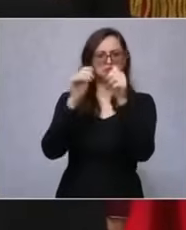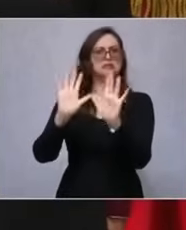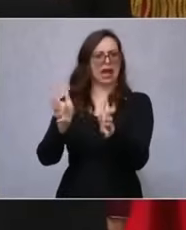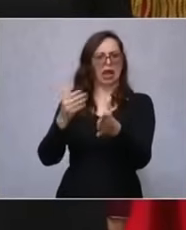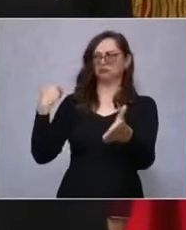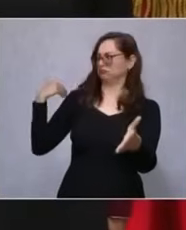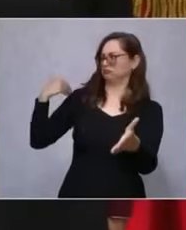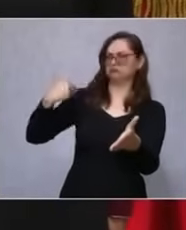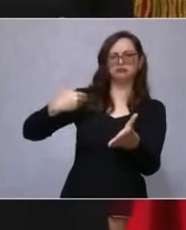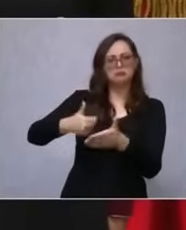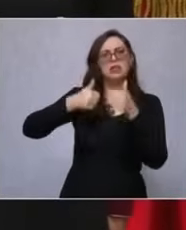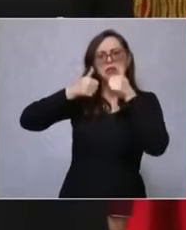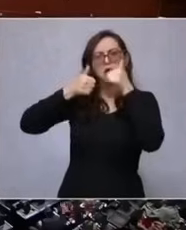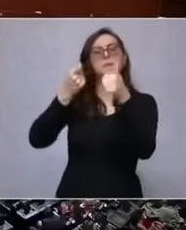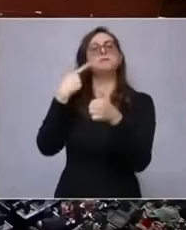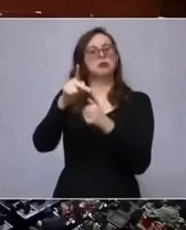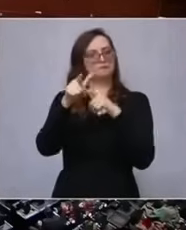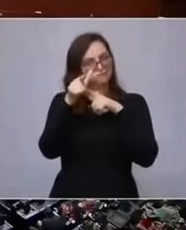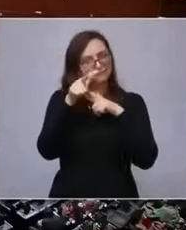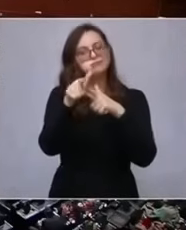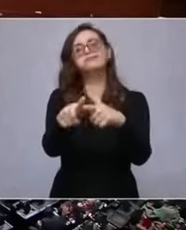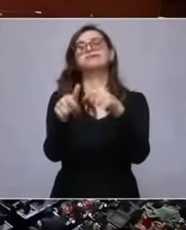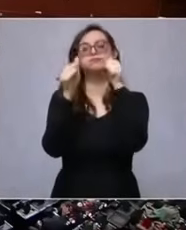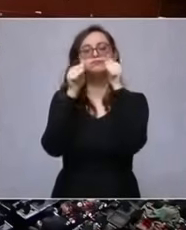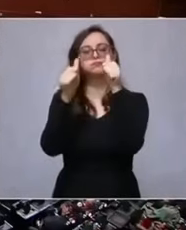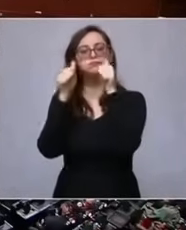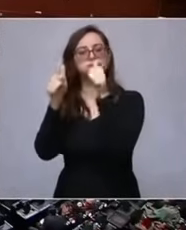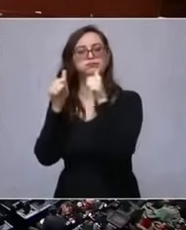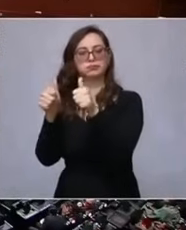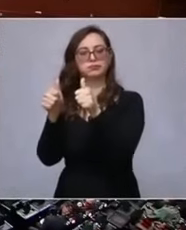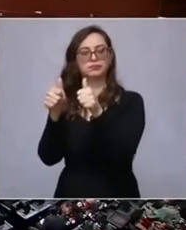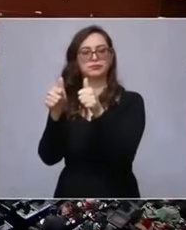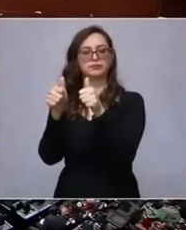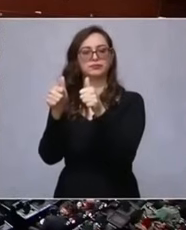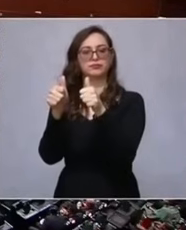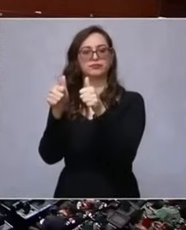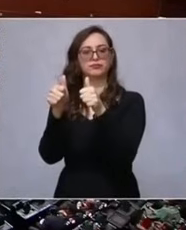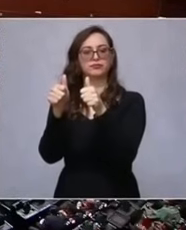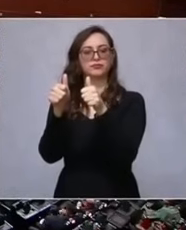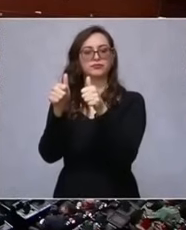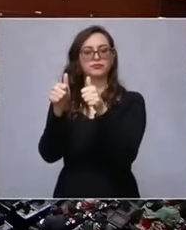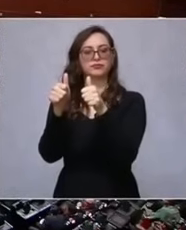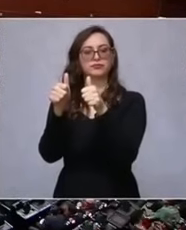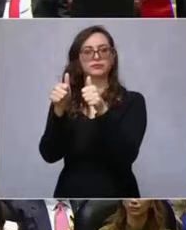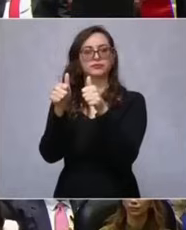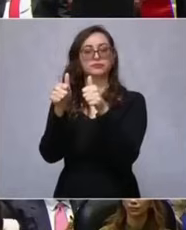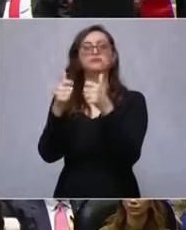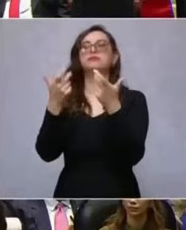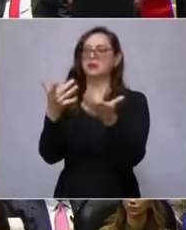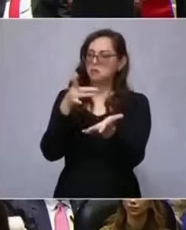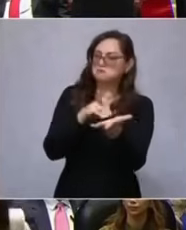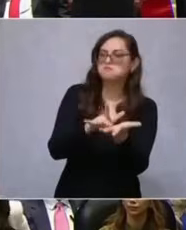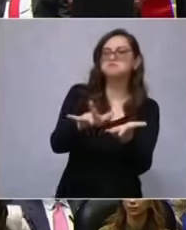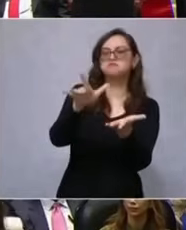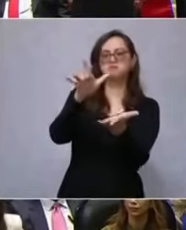¡Ay, qué bueno! En Acapulco. Aquí, de lo que fueron dañados del huracán, ni se acuerdan